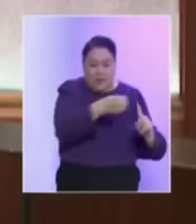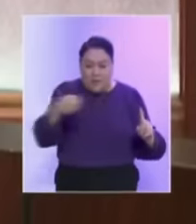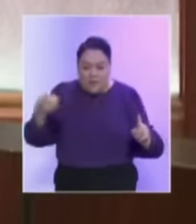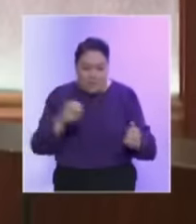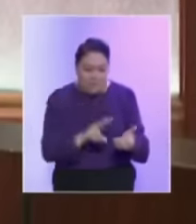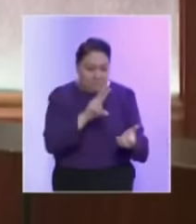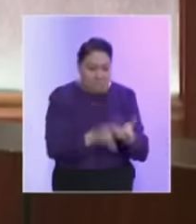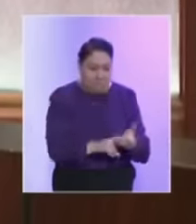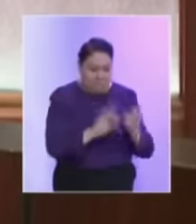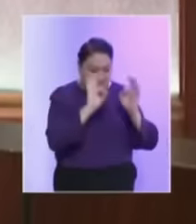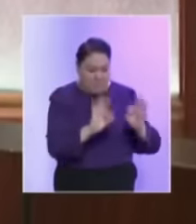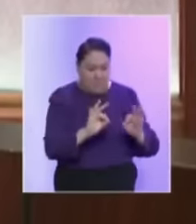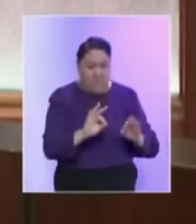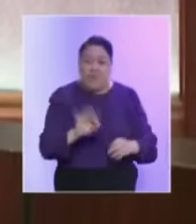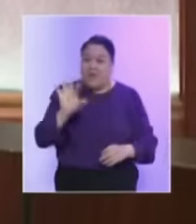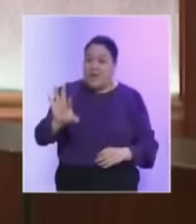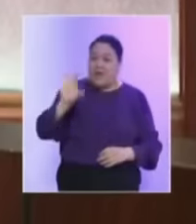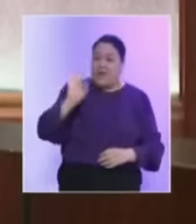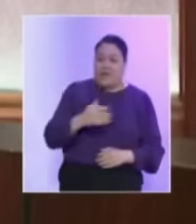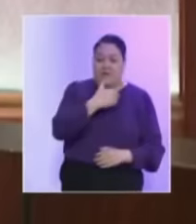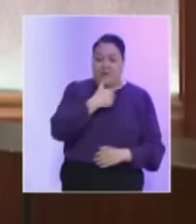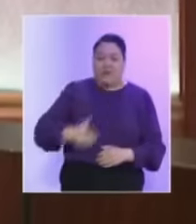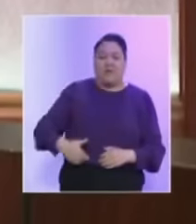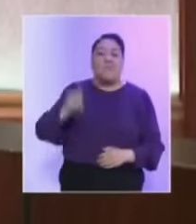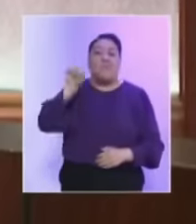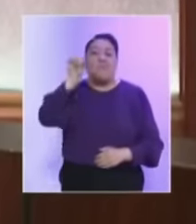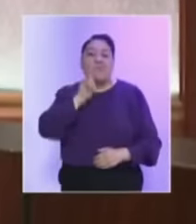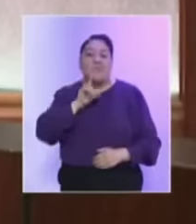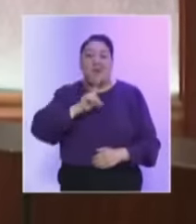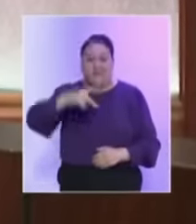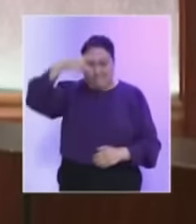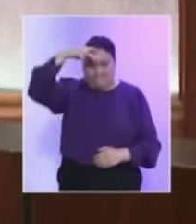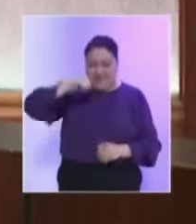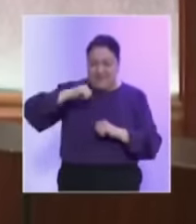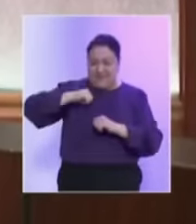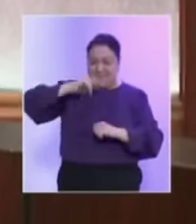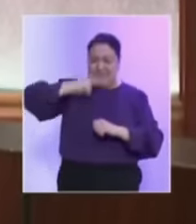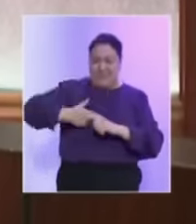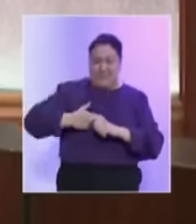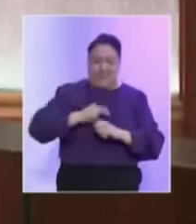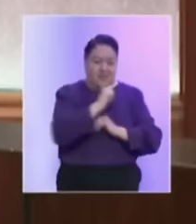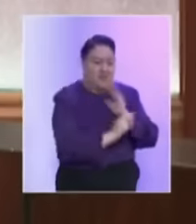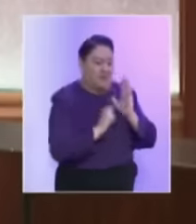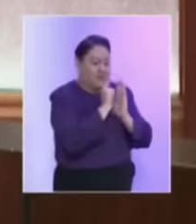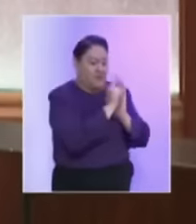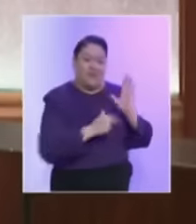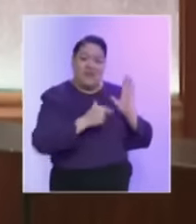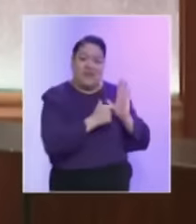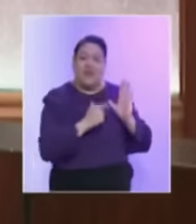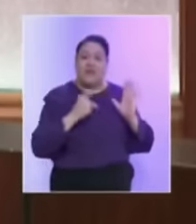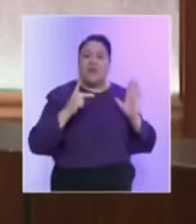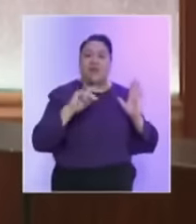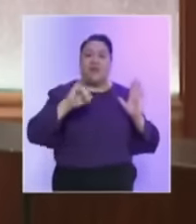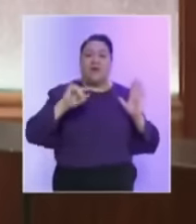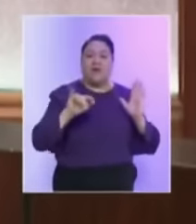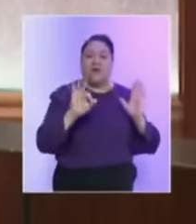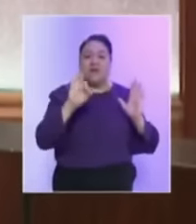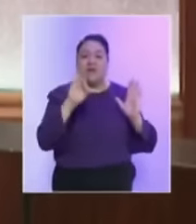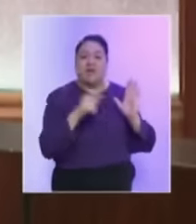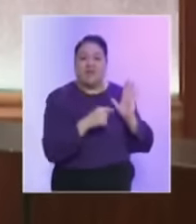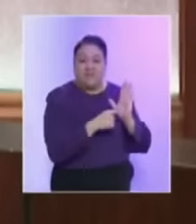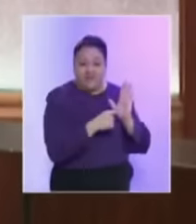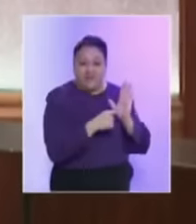presidenta electa de los Estados Unidos Mexicanos, de conformidad con la Ley Orgánica del Poder Judicial de la